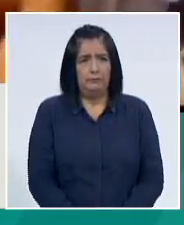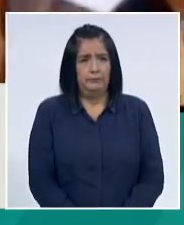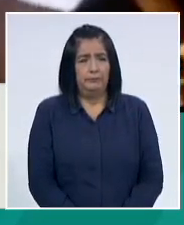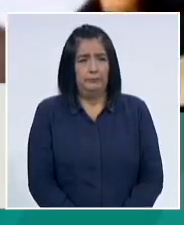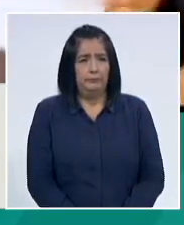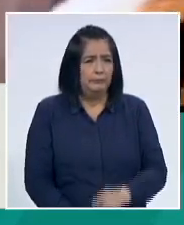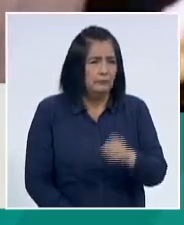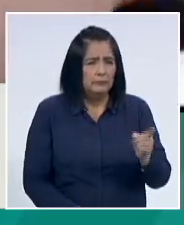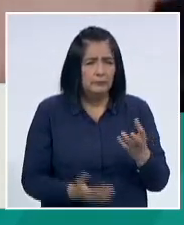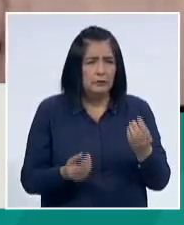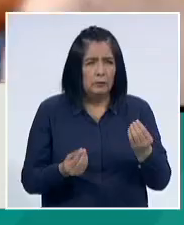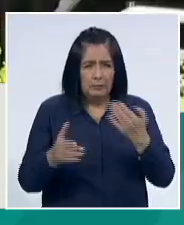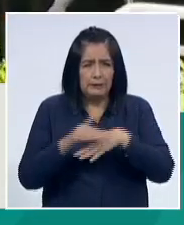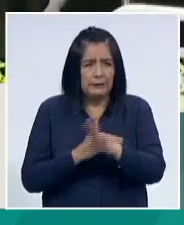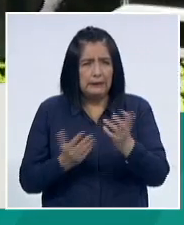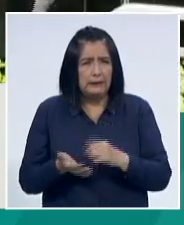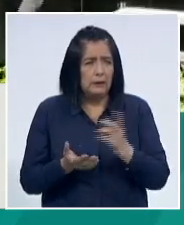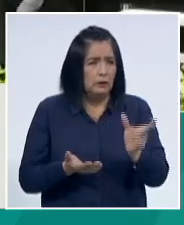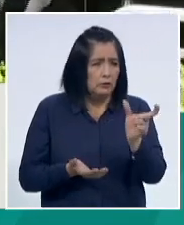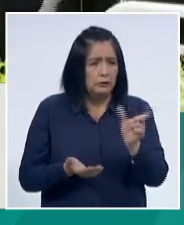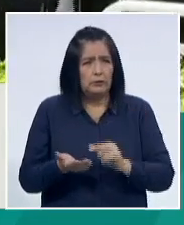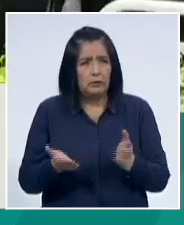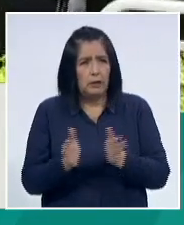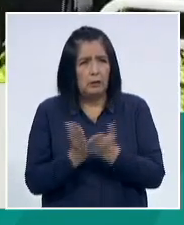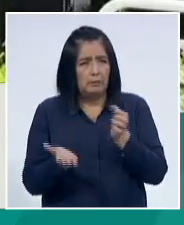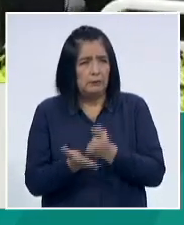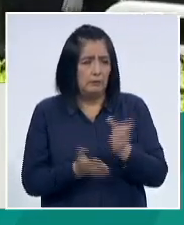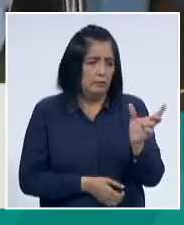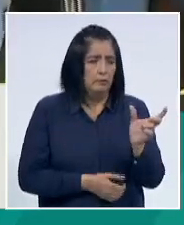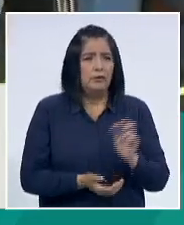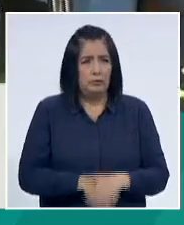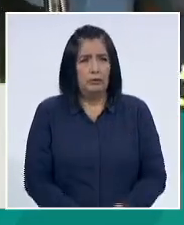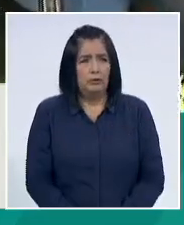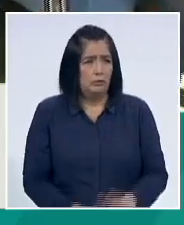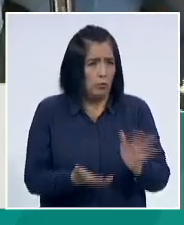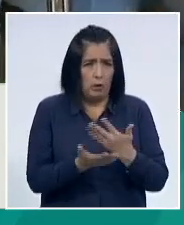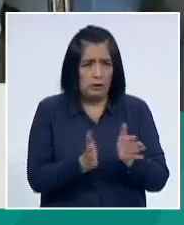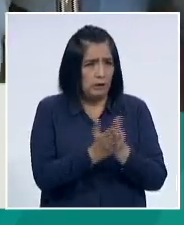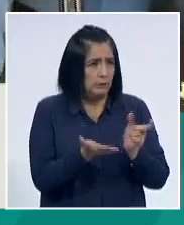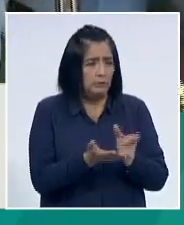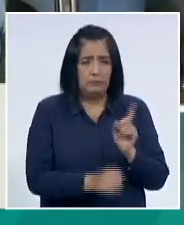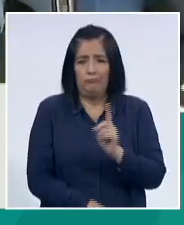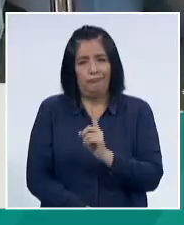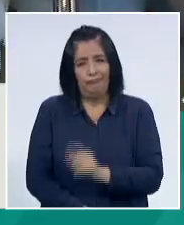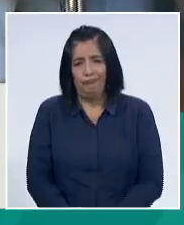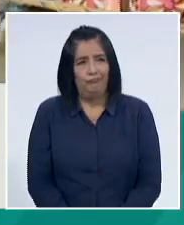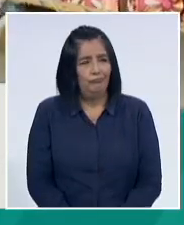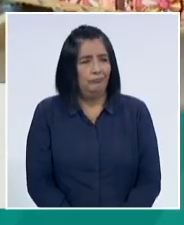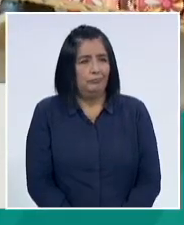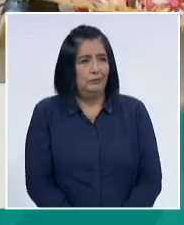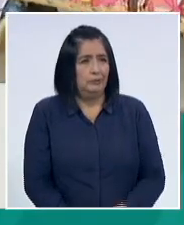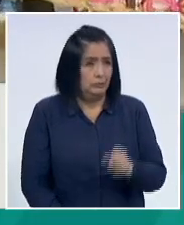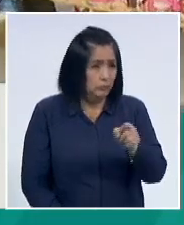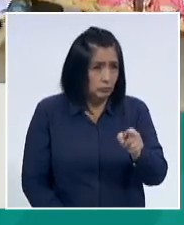Amigo, ¿por qué pretendes ingresar? ¿Con cédula o pasaporte vas a ingresar? Cédula. ¿Con cédula vas a ingresar? ¿No tienes pasaporte? No. ¿Tiene